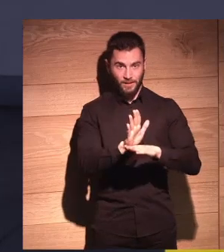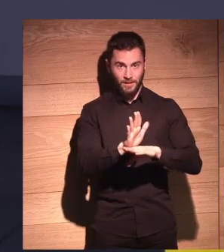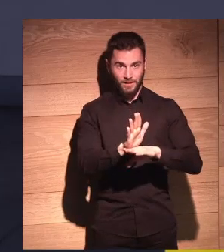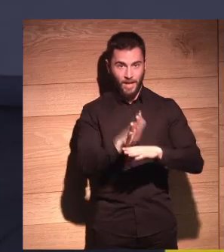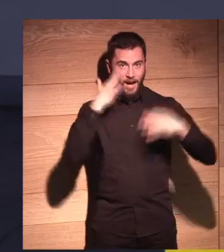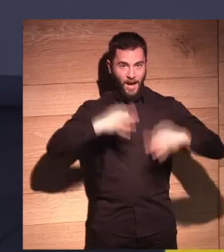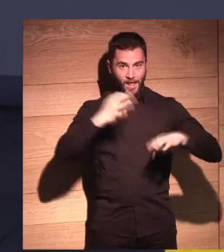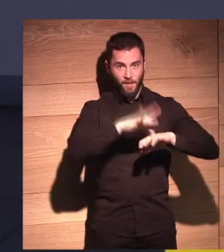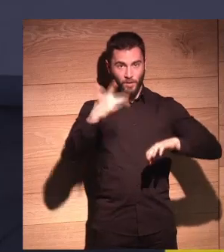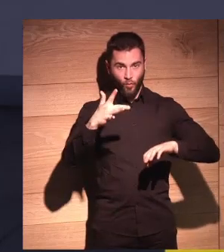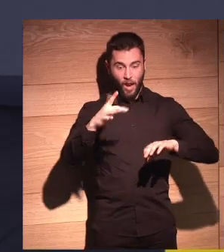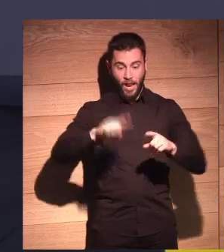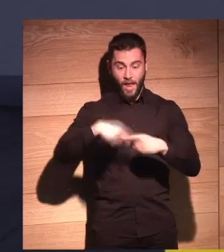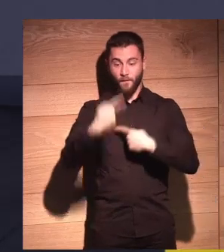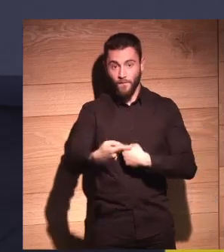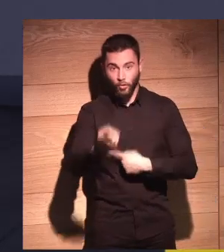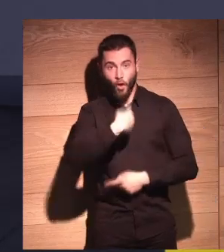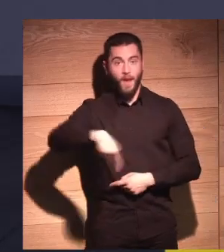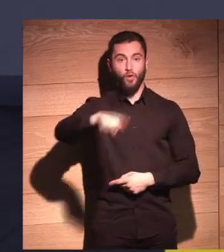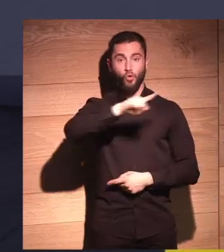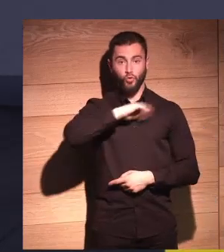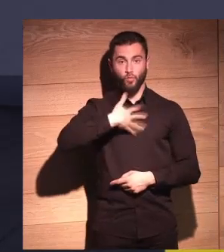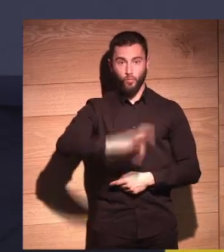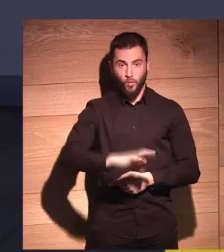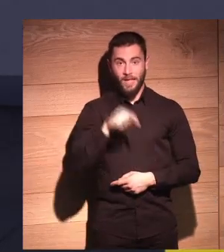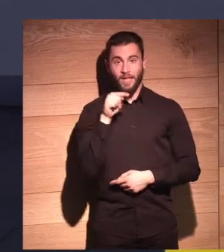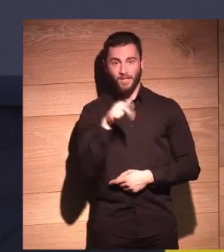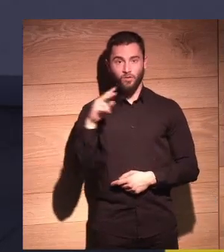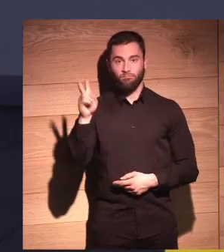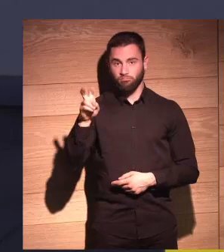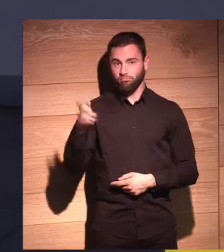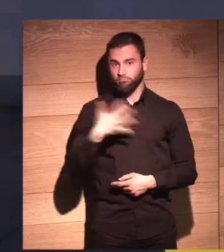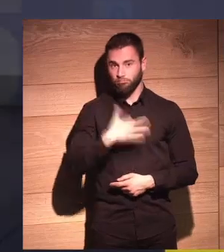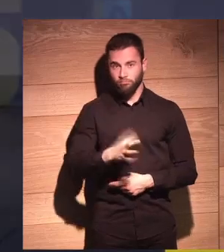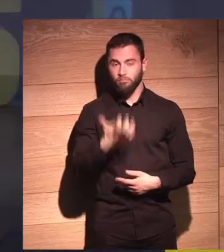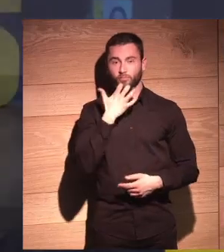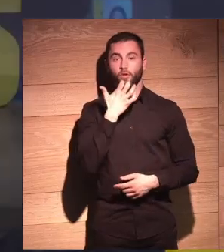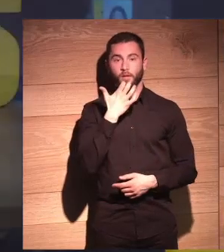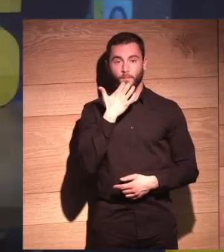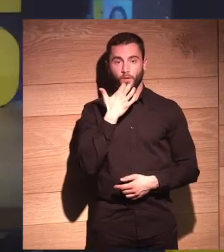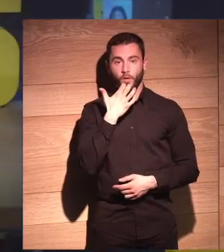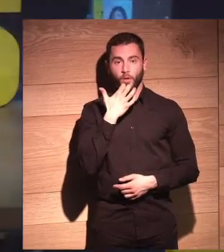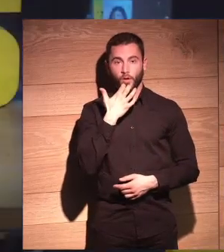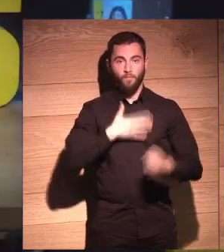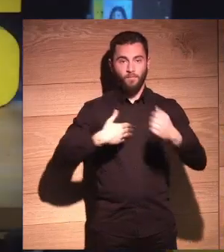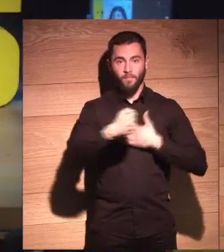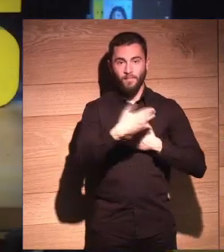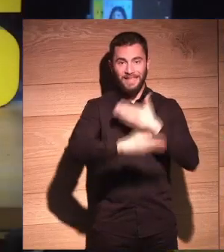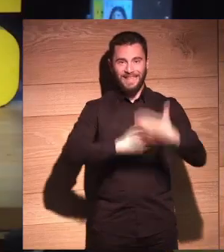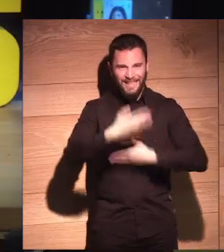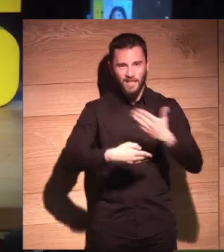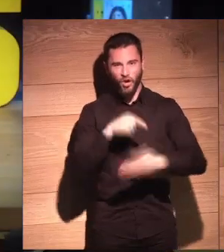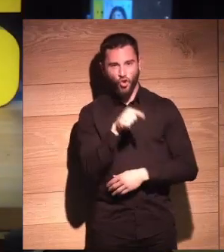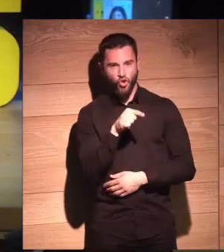tener un efecto en nosotros y eso puede tener una utilidad, por ejemplo, en el desarrollo de empatía, nos